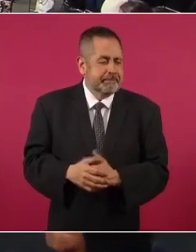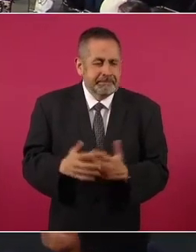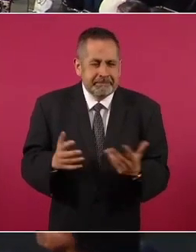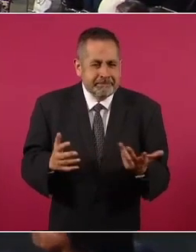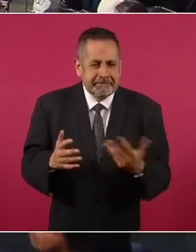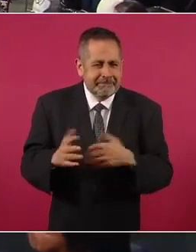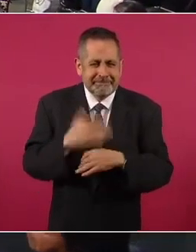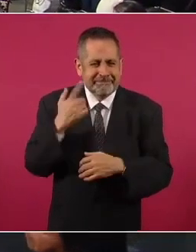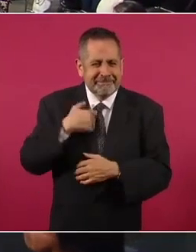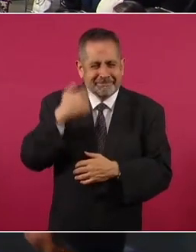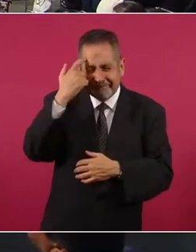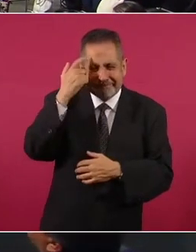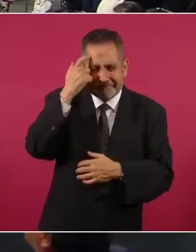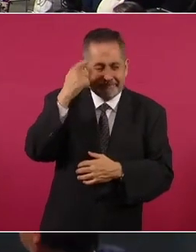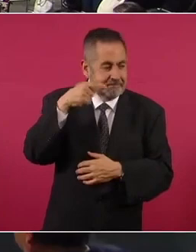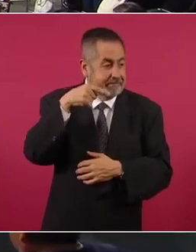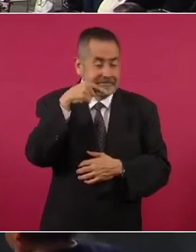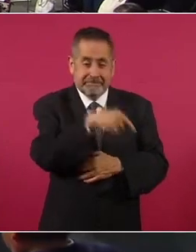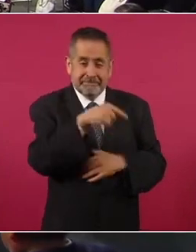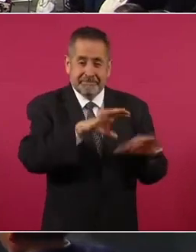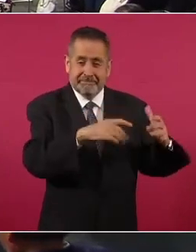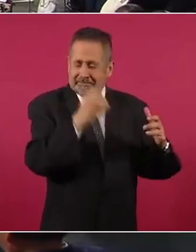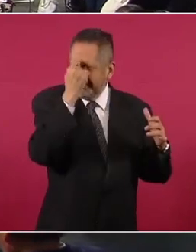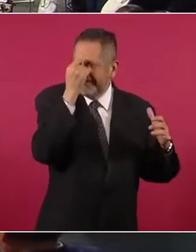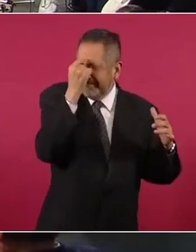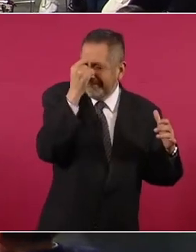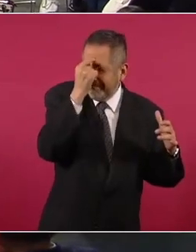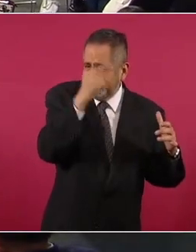Porque esa es pues,